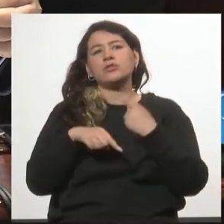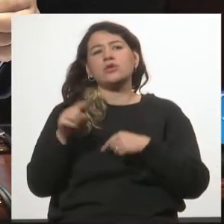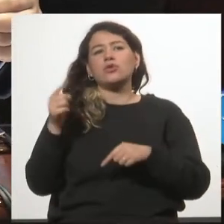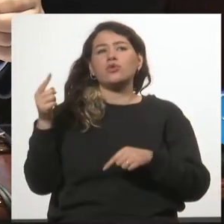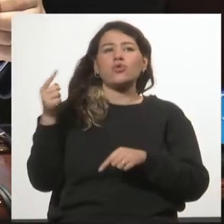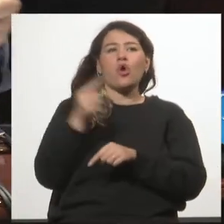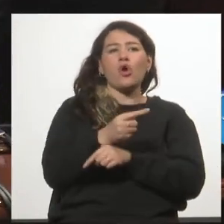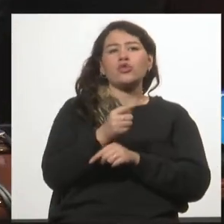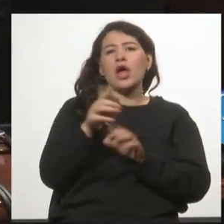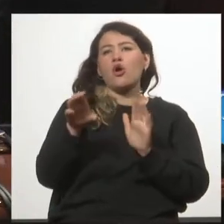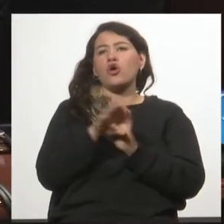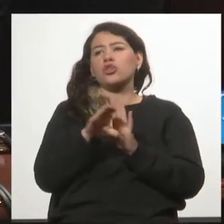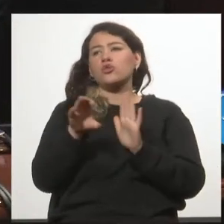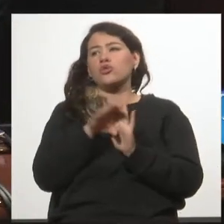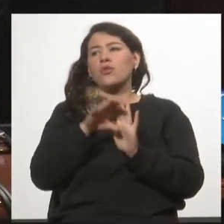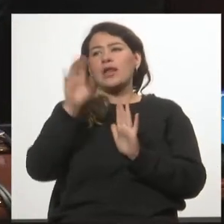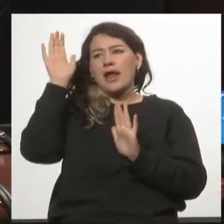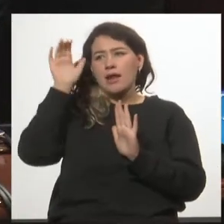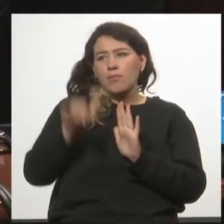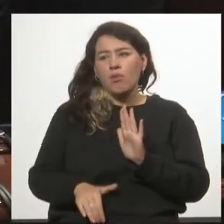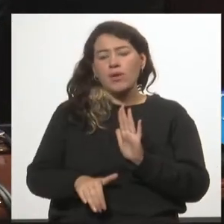constitución de la república